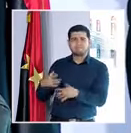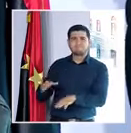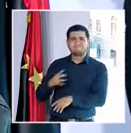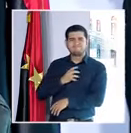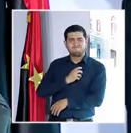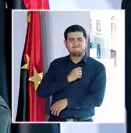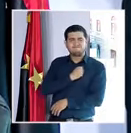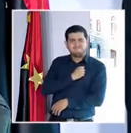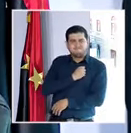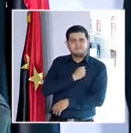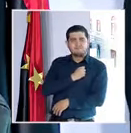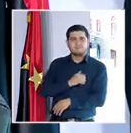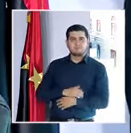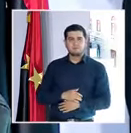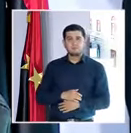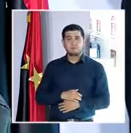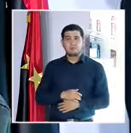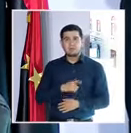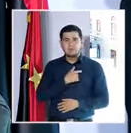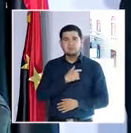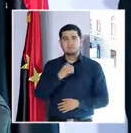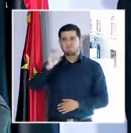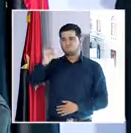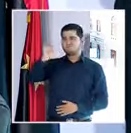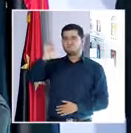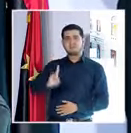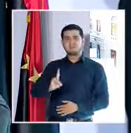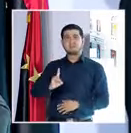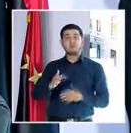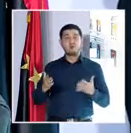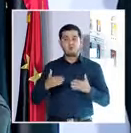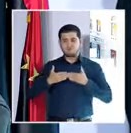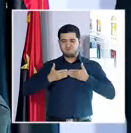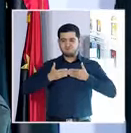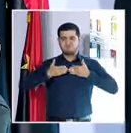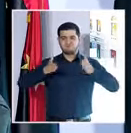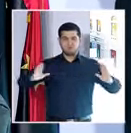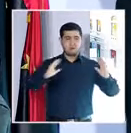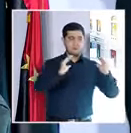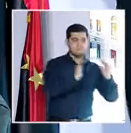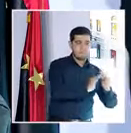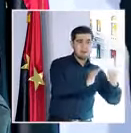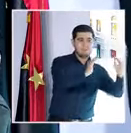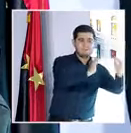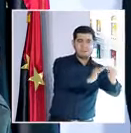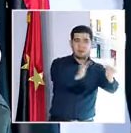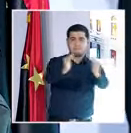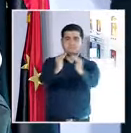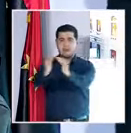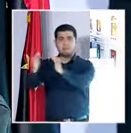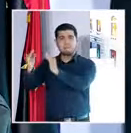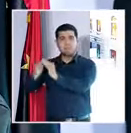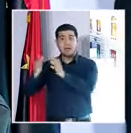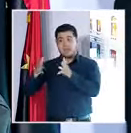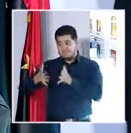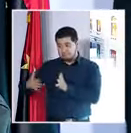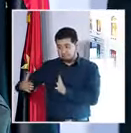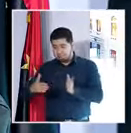fronterizo. Rápidamente tomamos la decisión de habilitar tienditas y de presentar al país